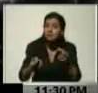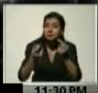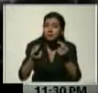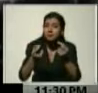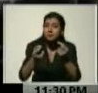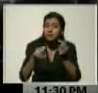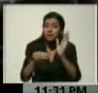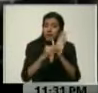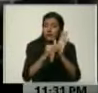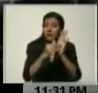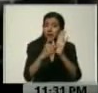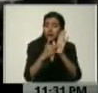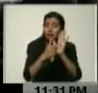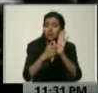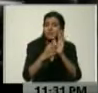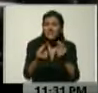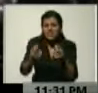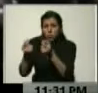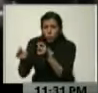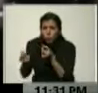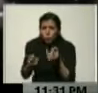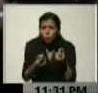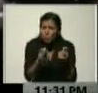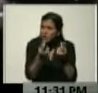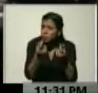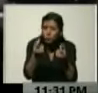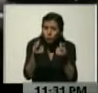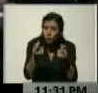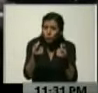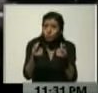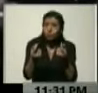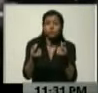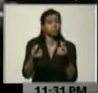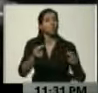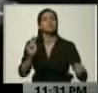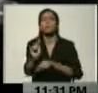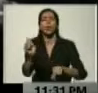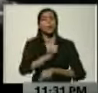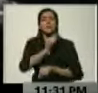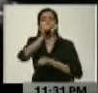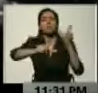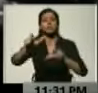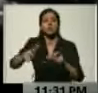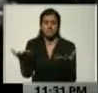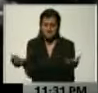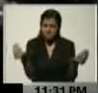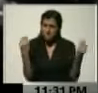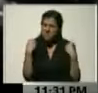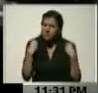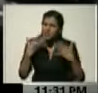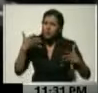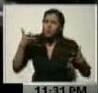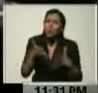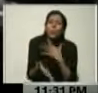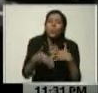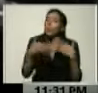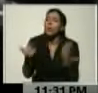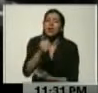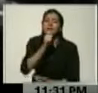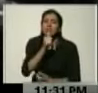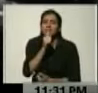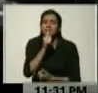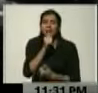texto. Ninguno de esos casos, ninguno, yo reto aquí a cualquiera que me diga a mí cuál es de esos casos,